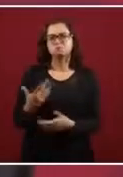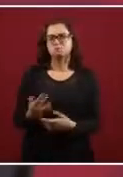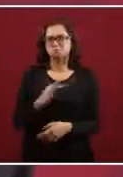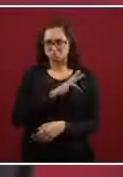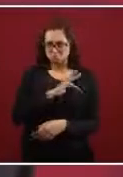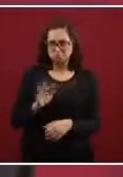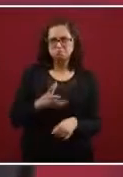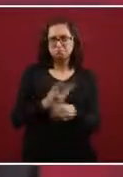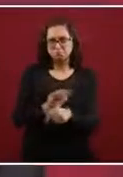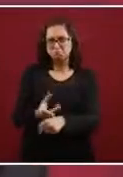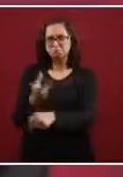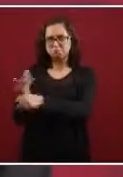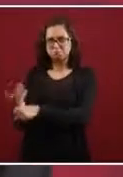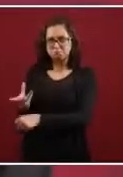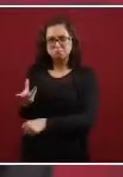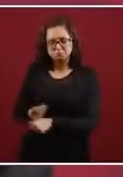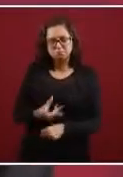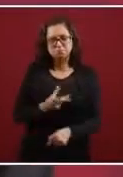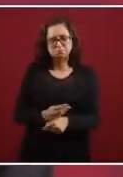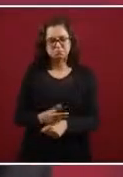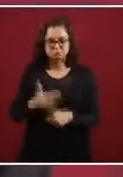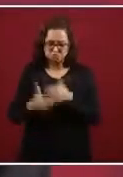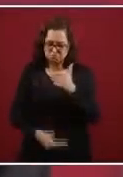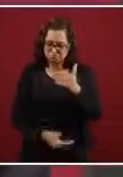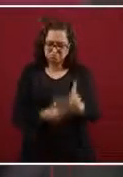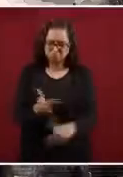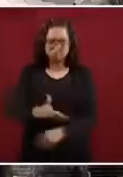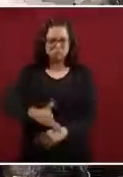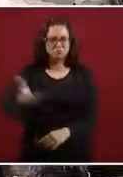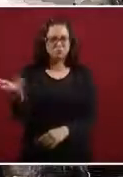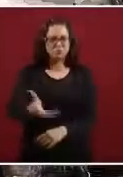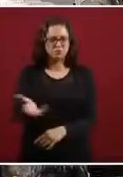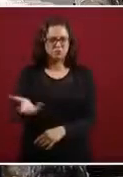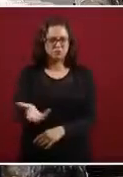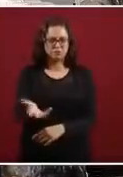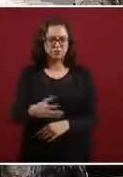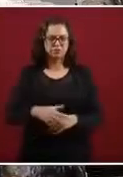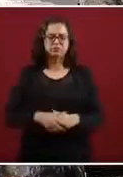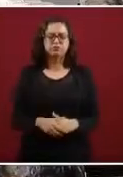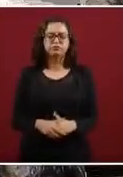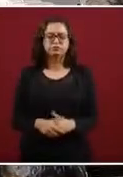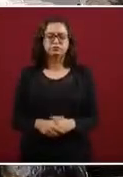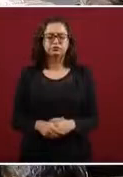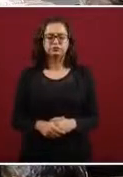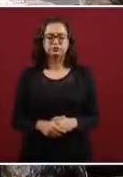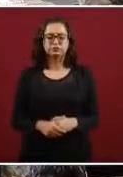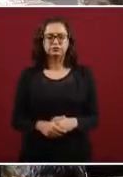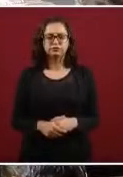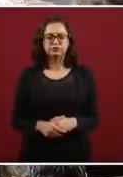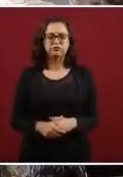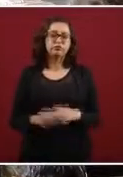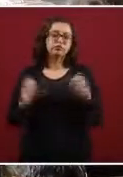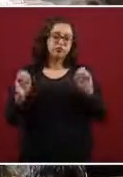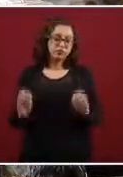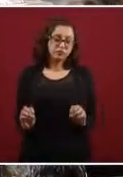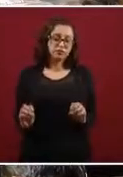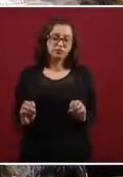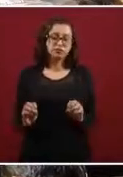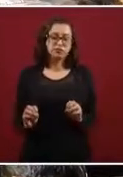Y vamos a llevar a cabo esas acciones o